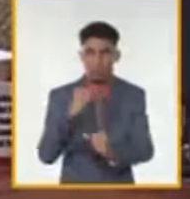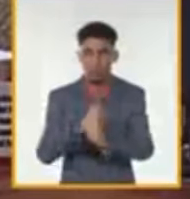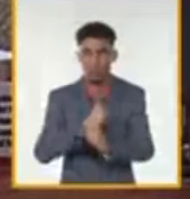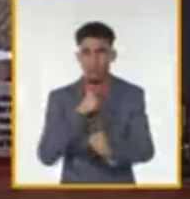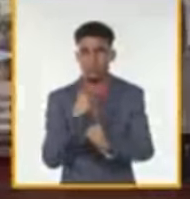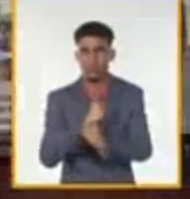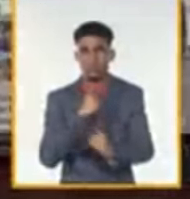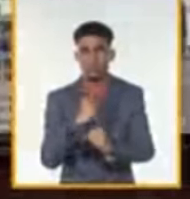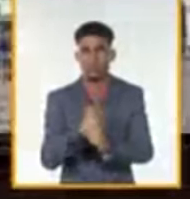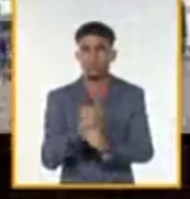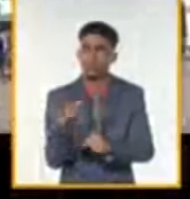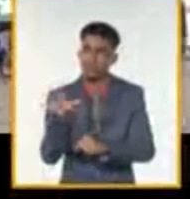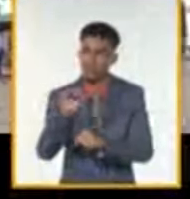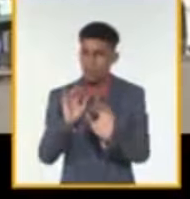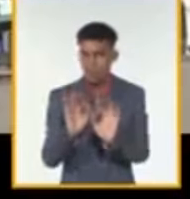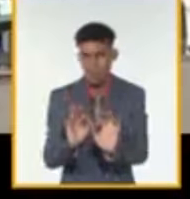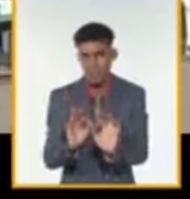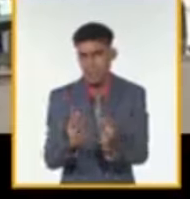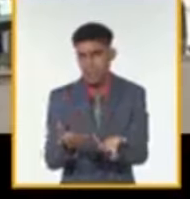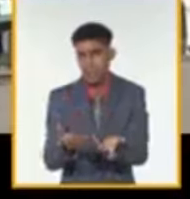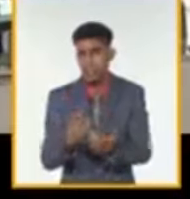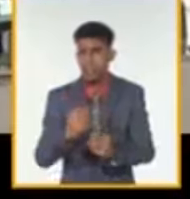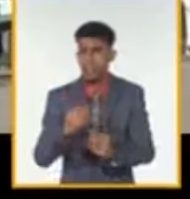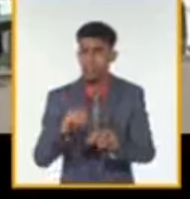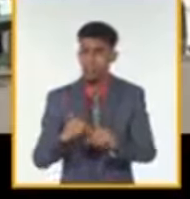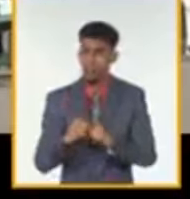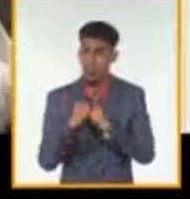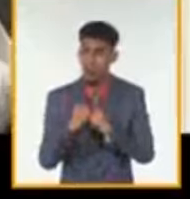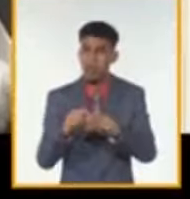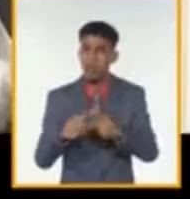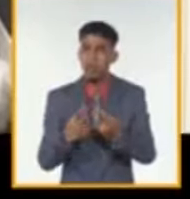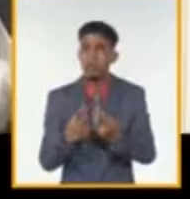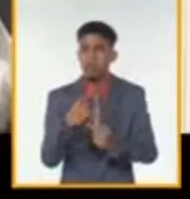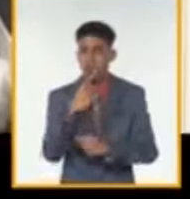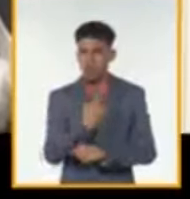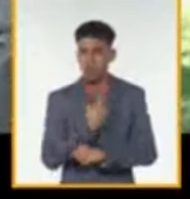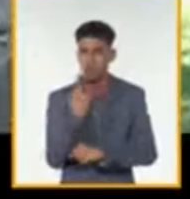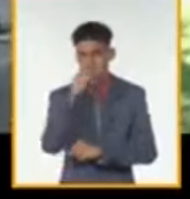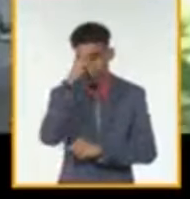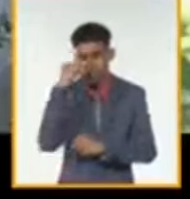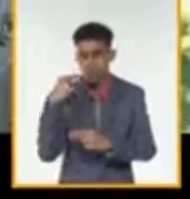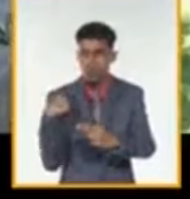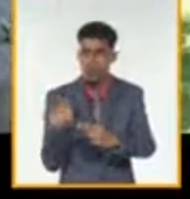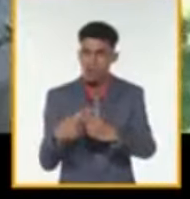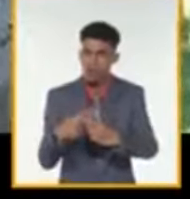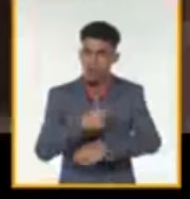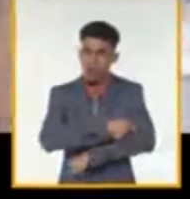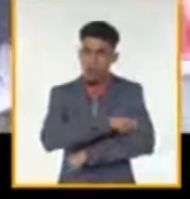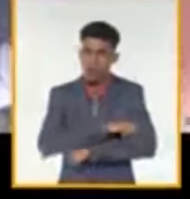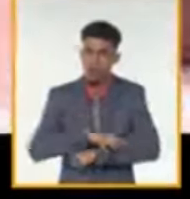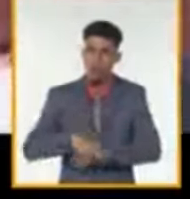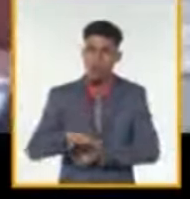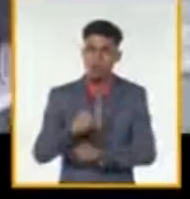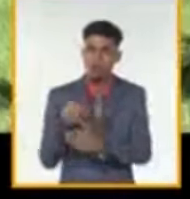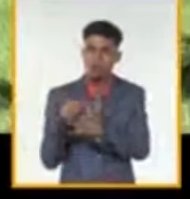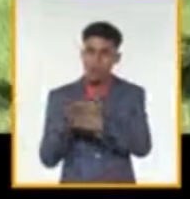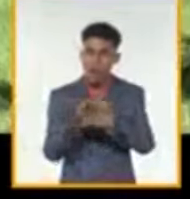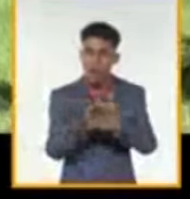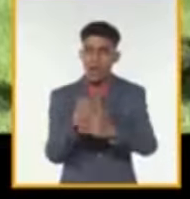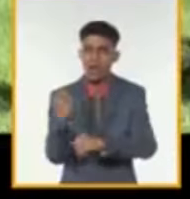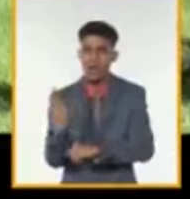duro pero un día en que conf que sabíamos que confiábamos en todo el pueblo en el empuje de de cada uno de los